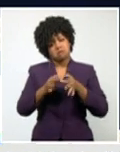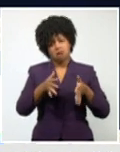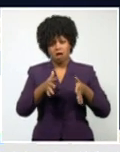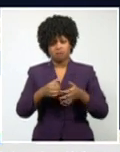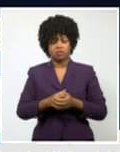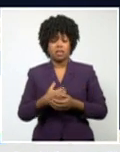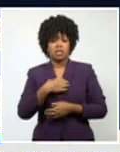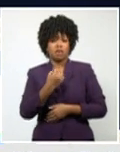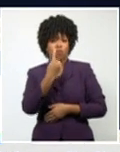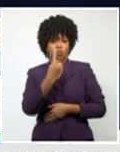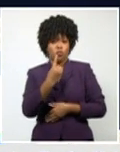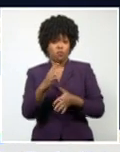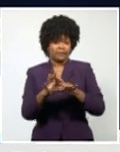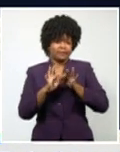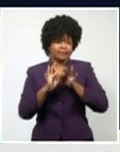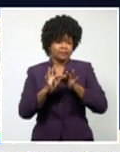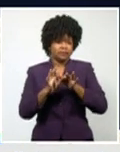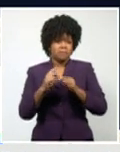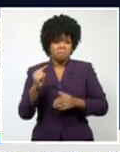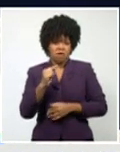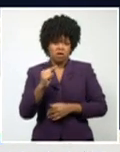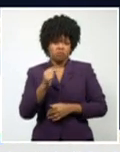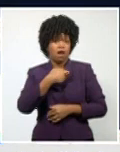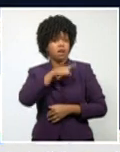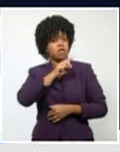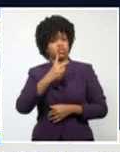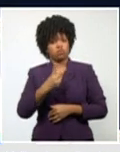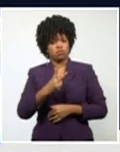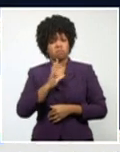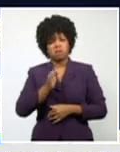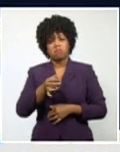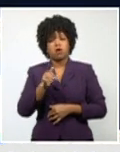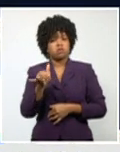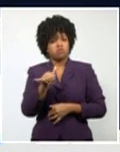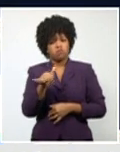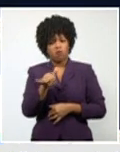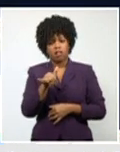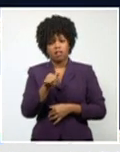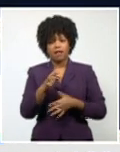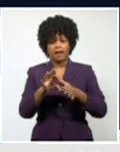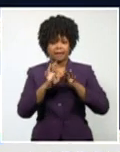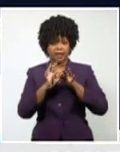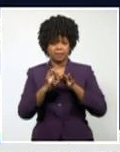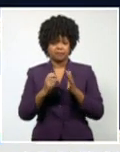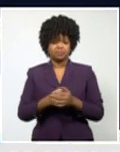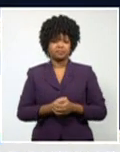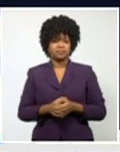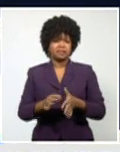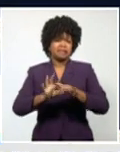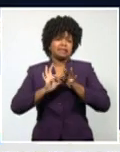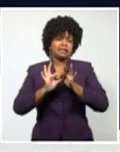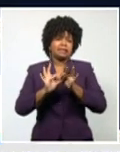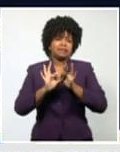un crítico menos y la misma cantidad de pacientes graves. El crítico es el